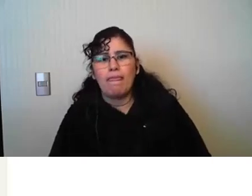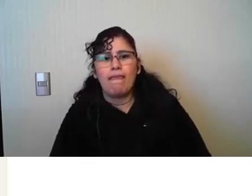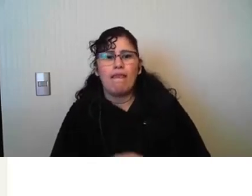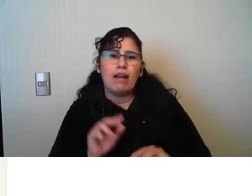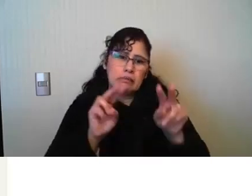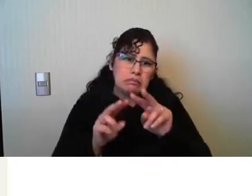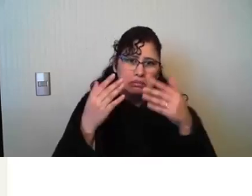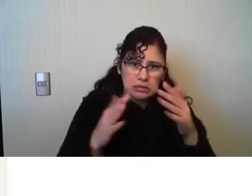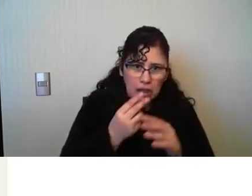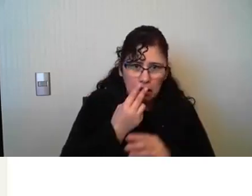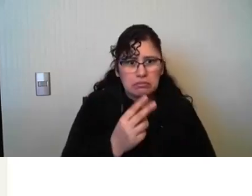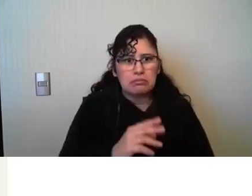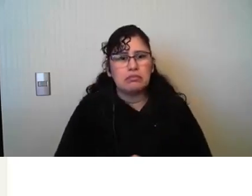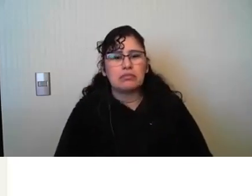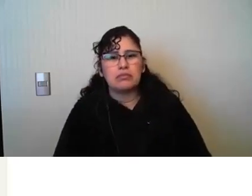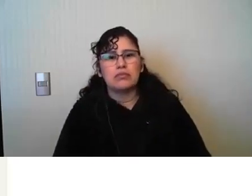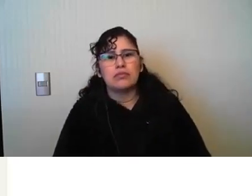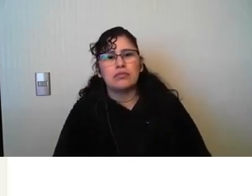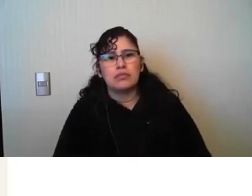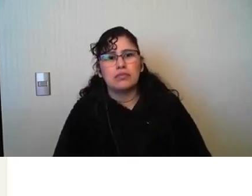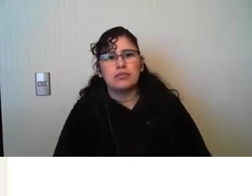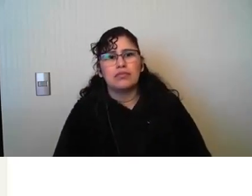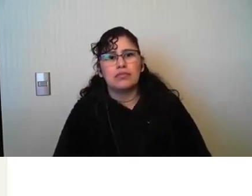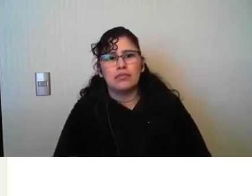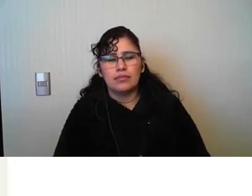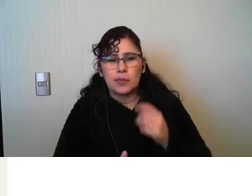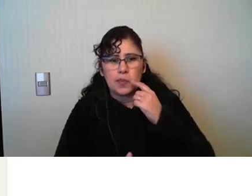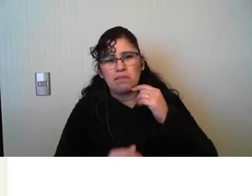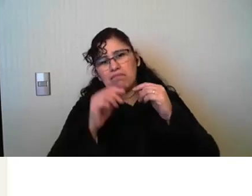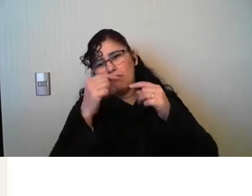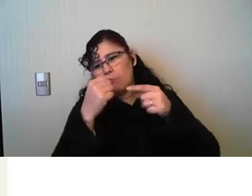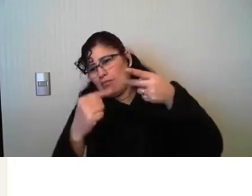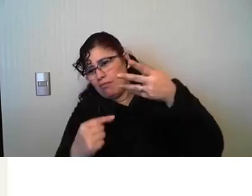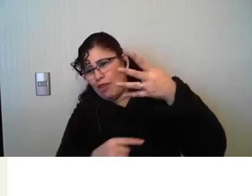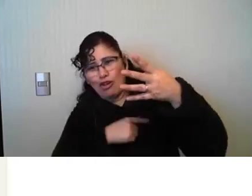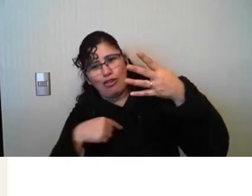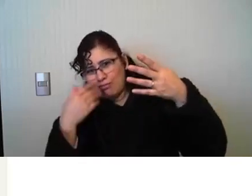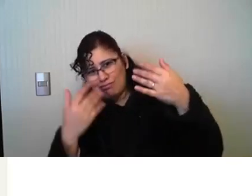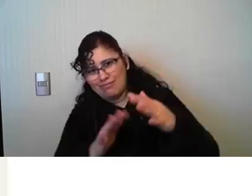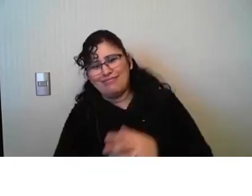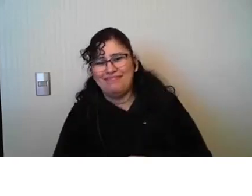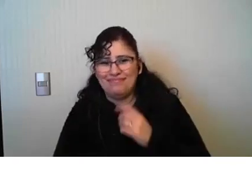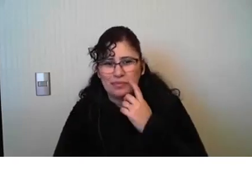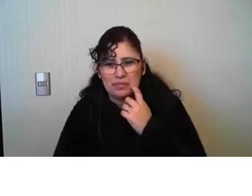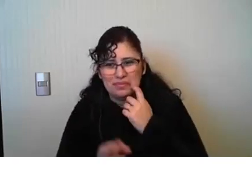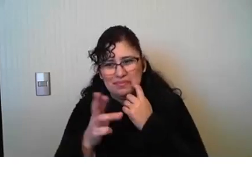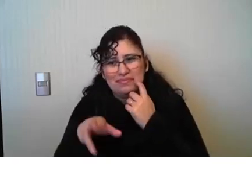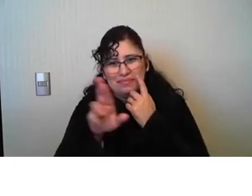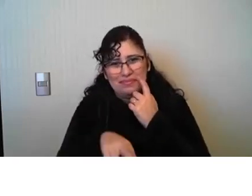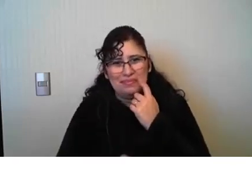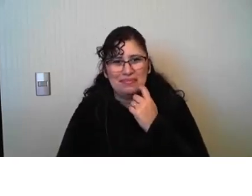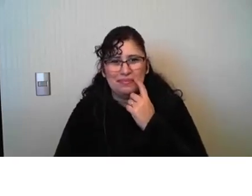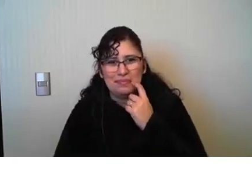aquí. Nuevamente, epitálamo, tálamo, subtálamo e hipotálamo, que forman parte